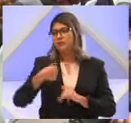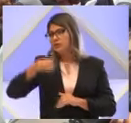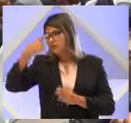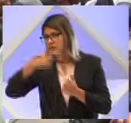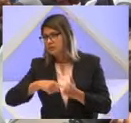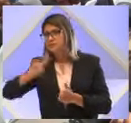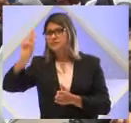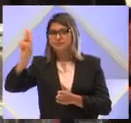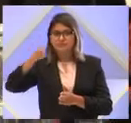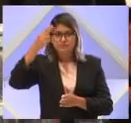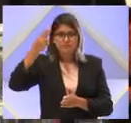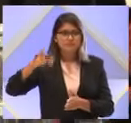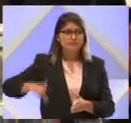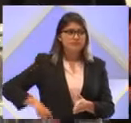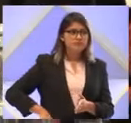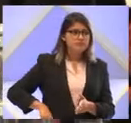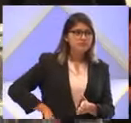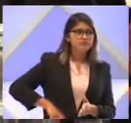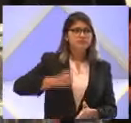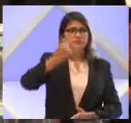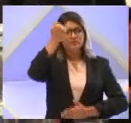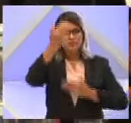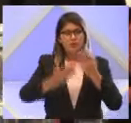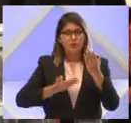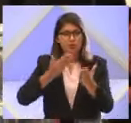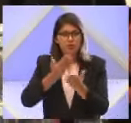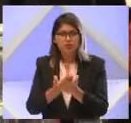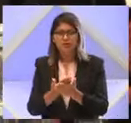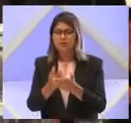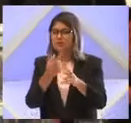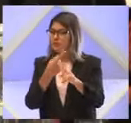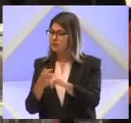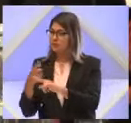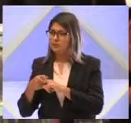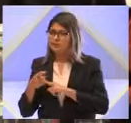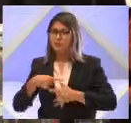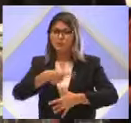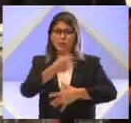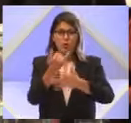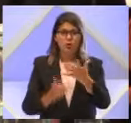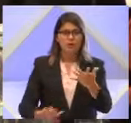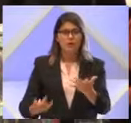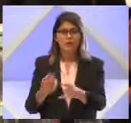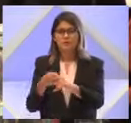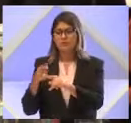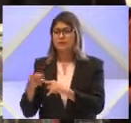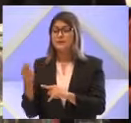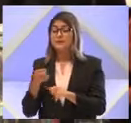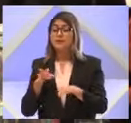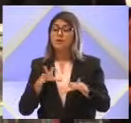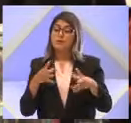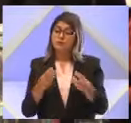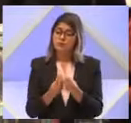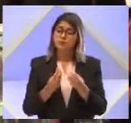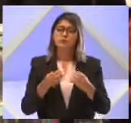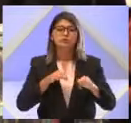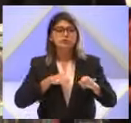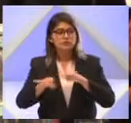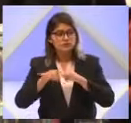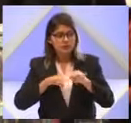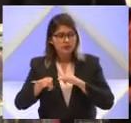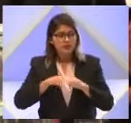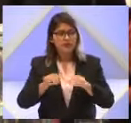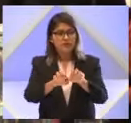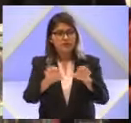tenemos proyectos porque tenemos que ponerse a trabajar hacer equipo entre los diferentes áreas tanto